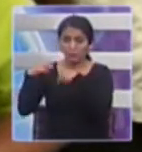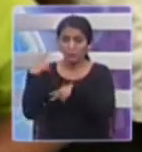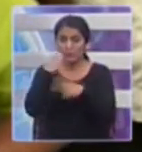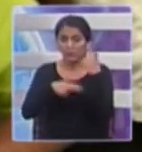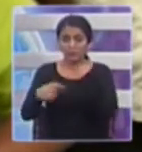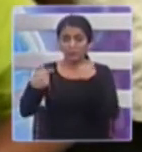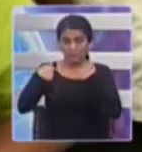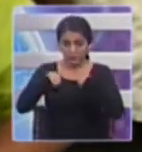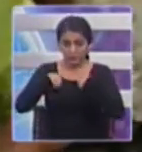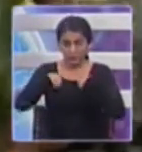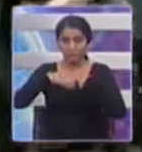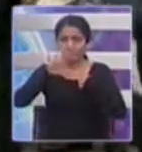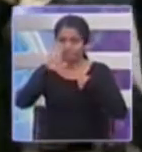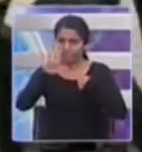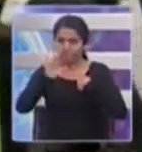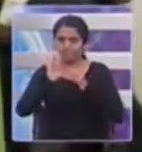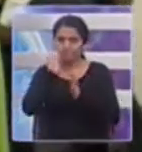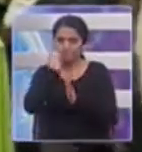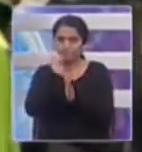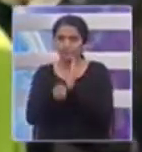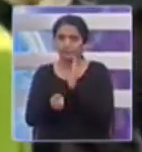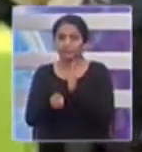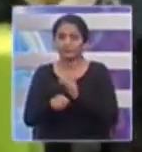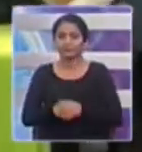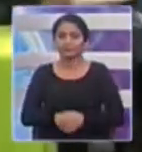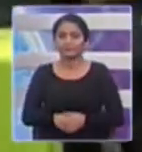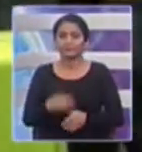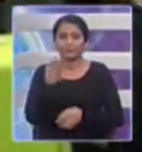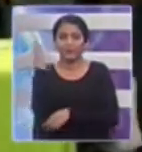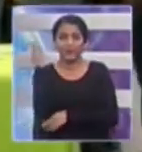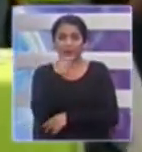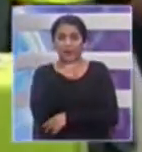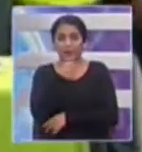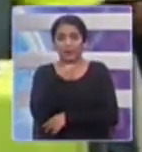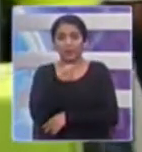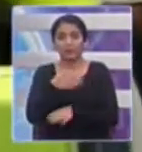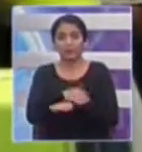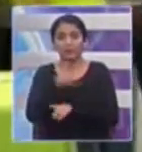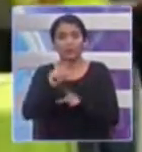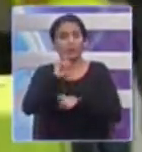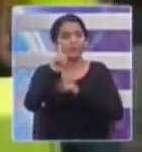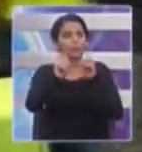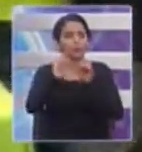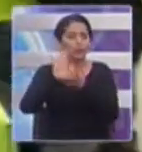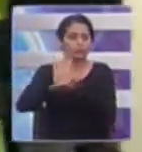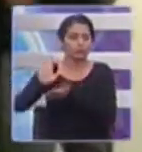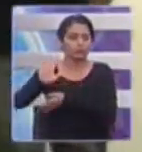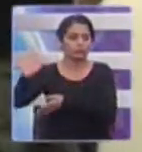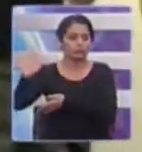con firmeza. Al término de la conferencia de prensa, no permitió preguntas. Marta Navarrete, Telerama Noticias.